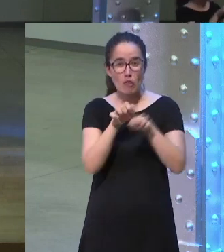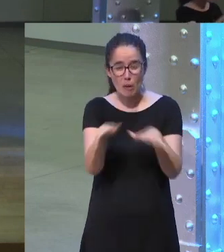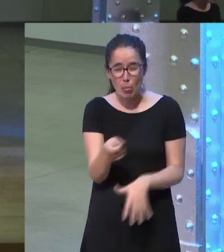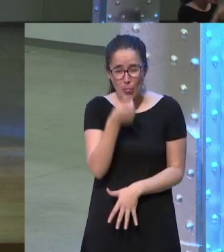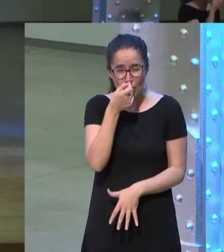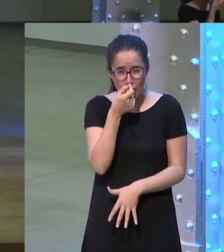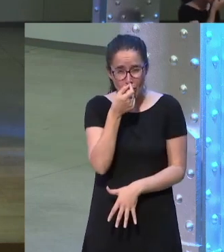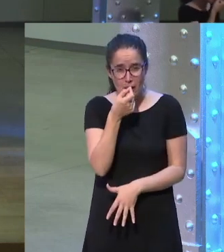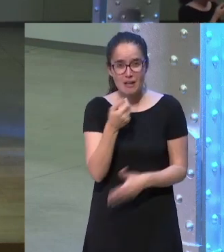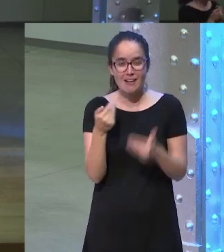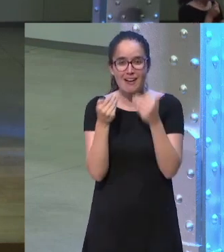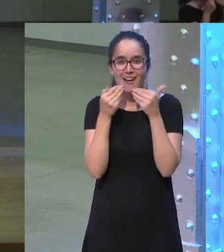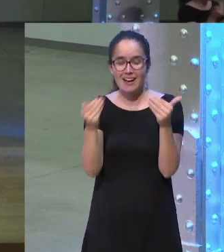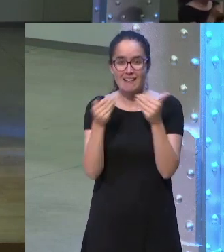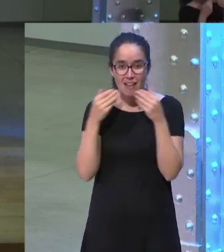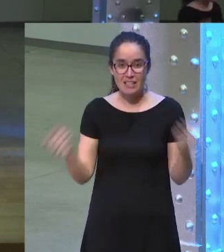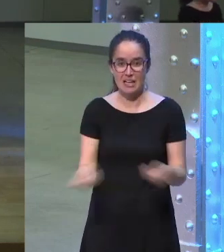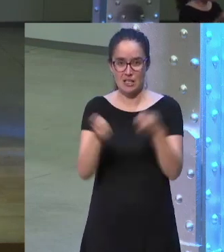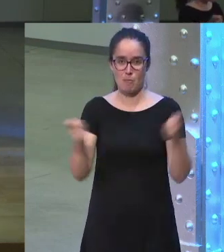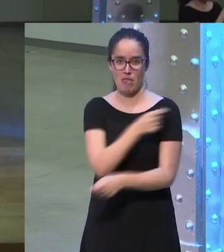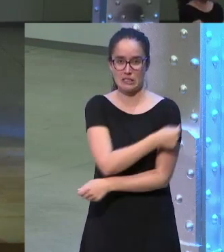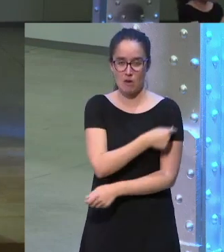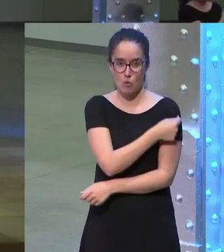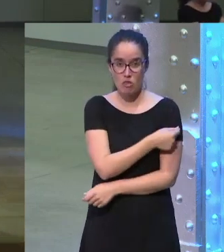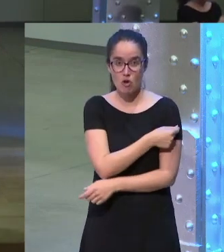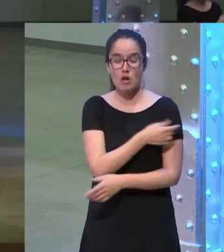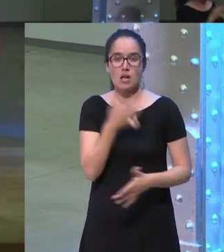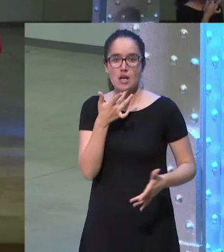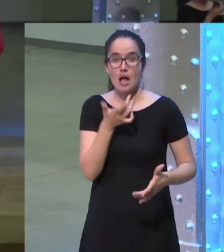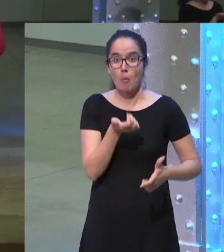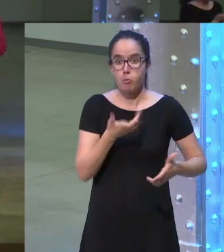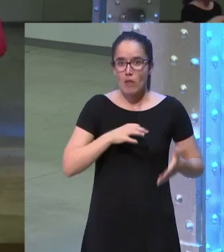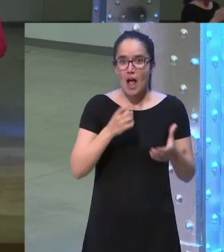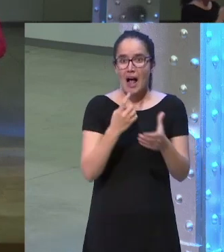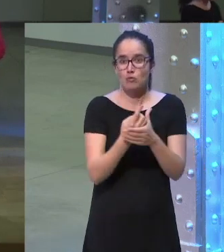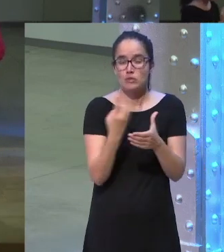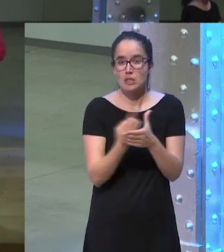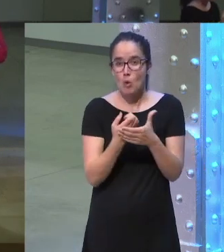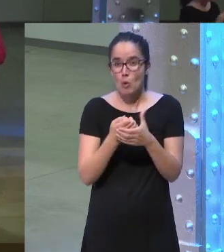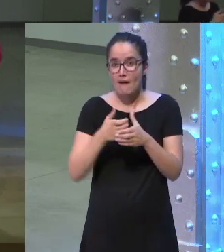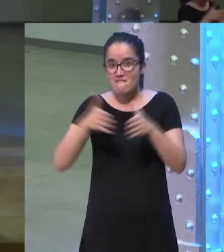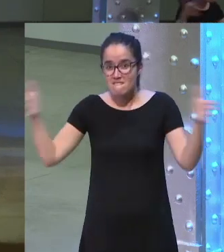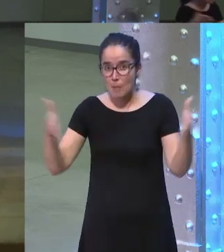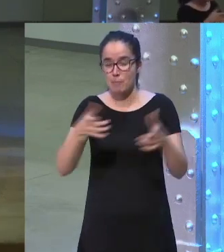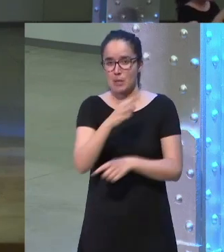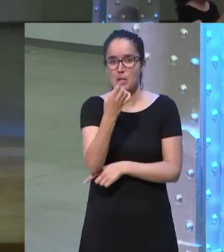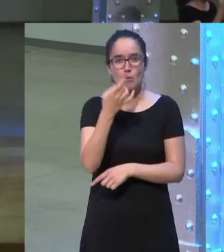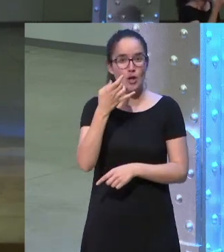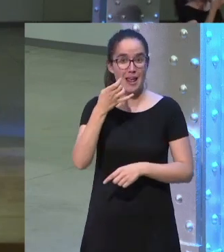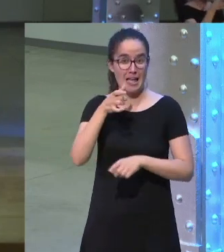pequeñito gracias a la campaña de vacunación, y la posibilidad del autismo se ve muy grande, primero porque tenemos a los